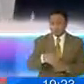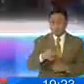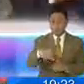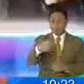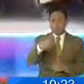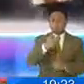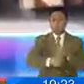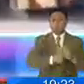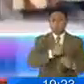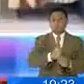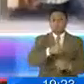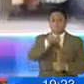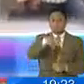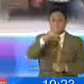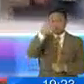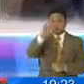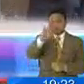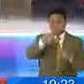lectivo